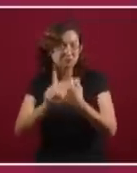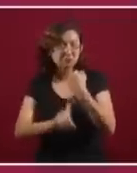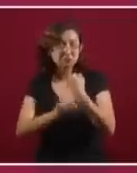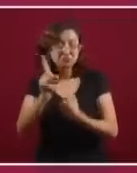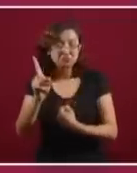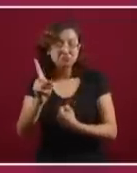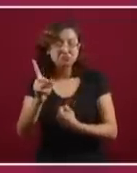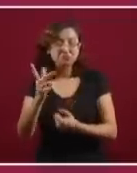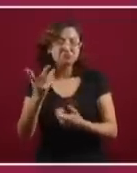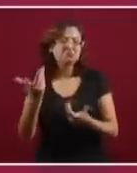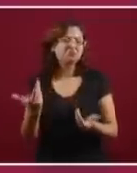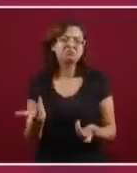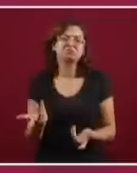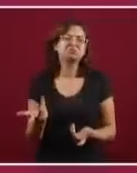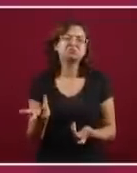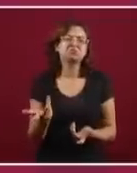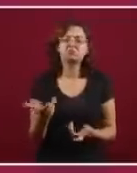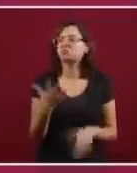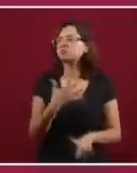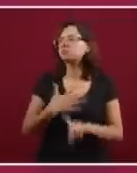no habrían problemas